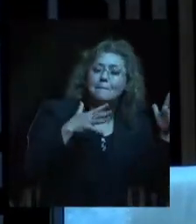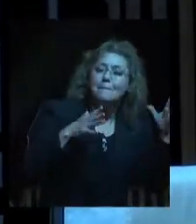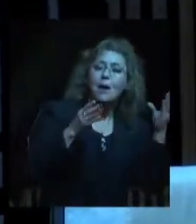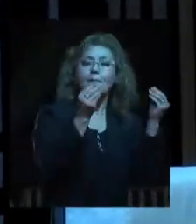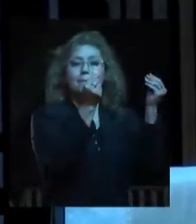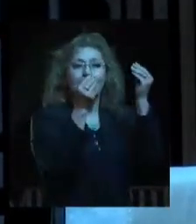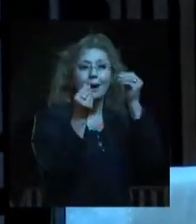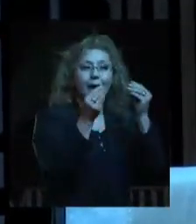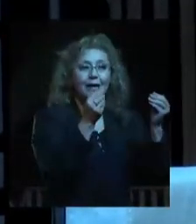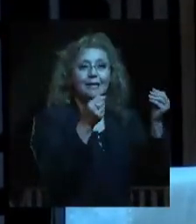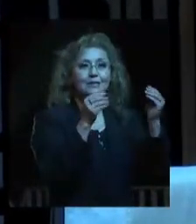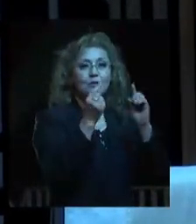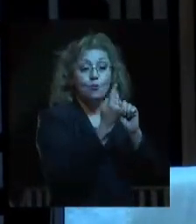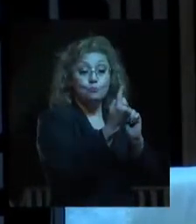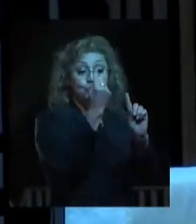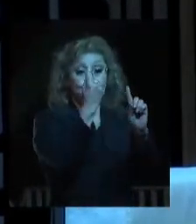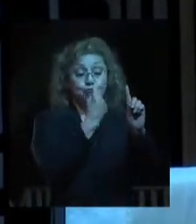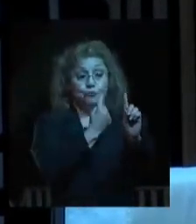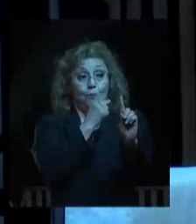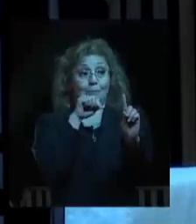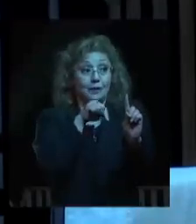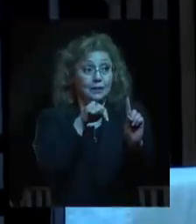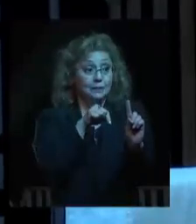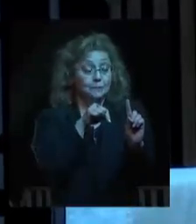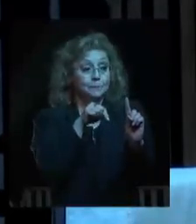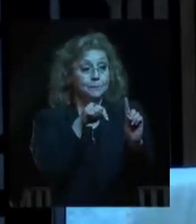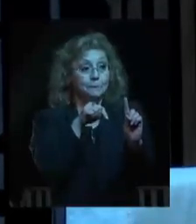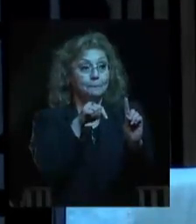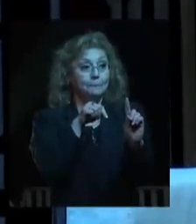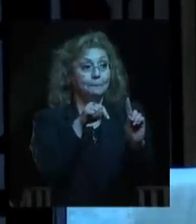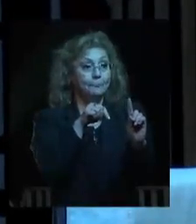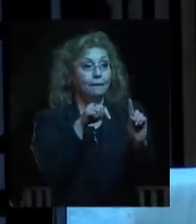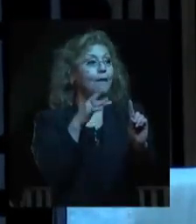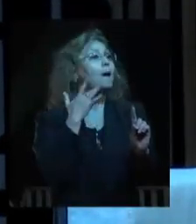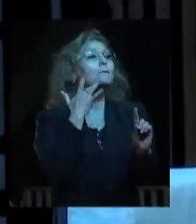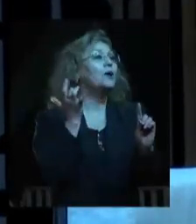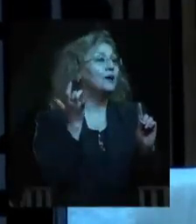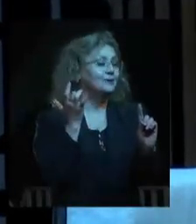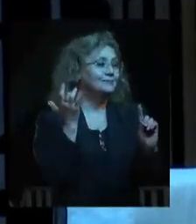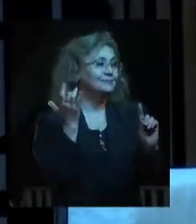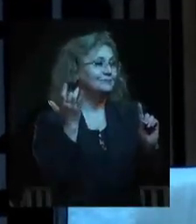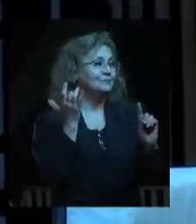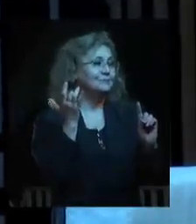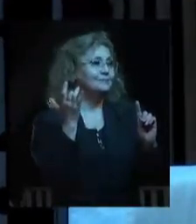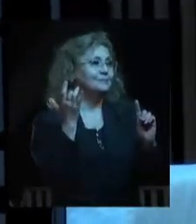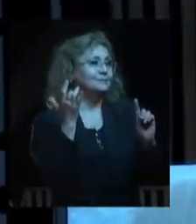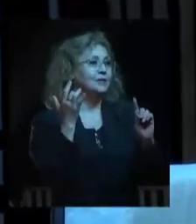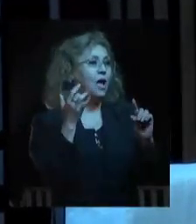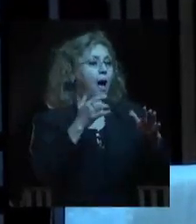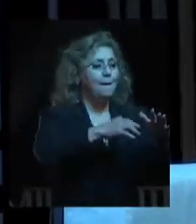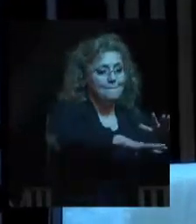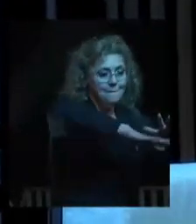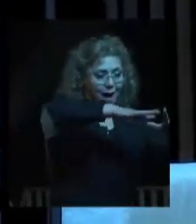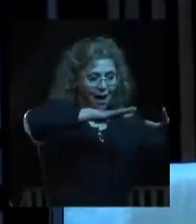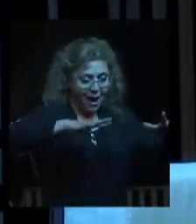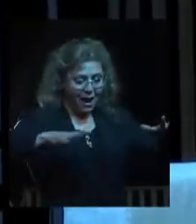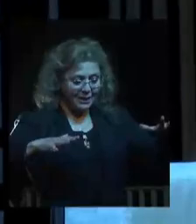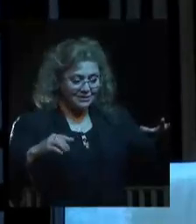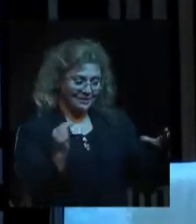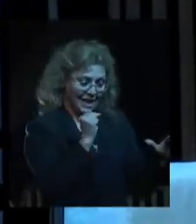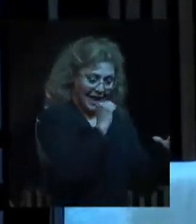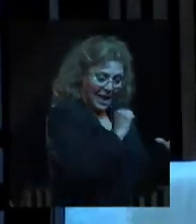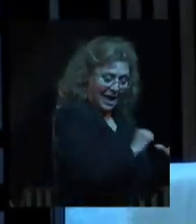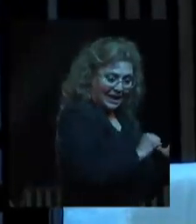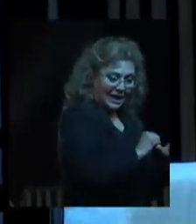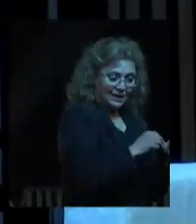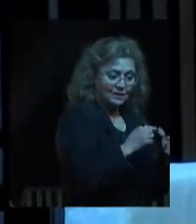parecido al lado de acá. Pero, ¿por qué hay más mares en este lado que